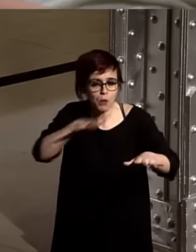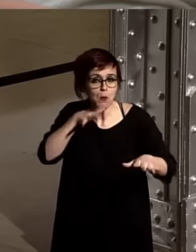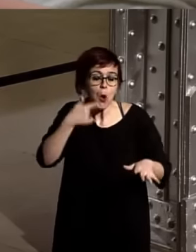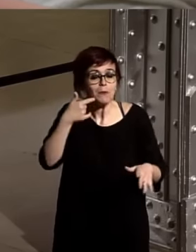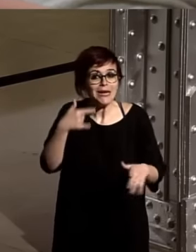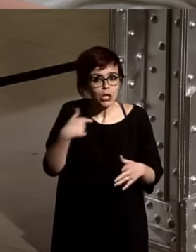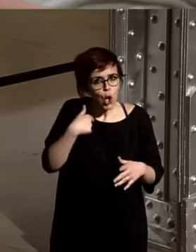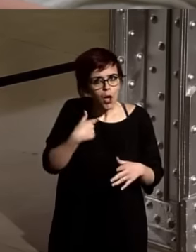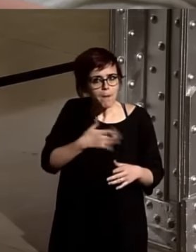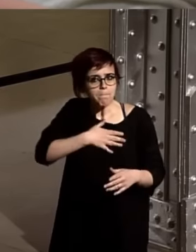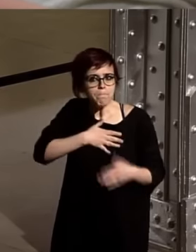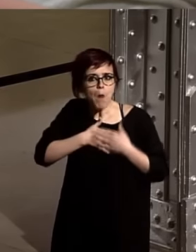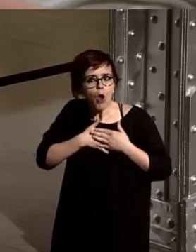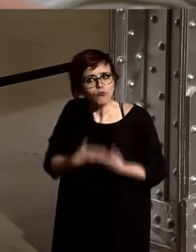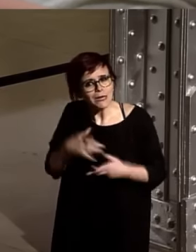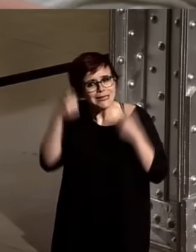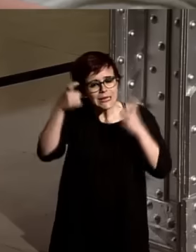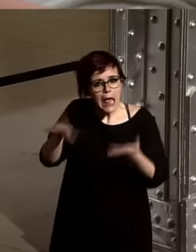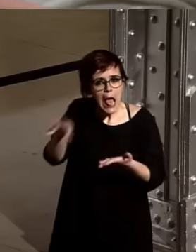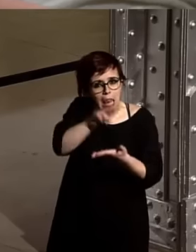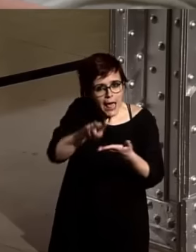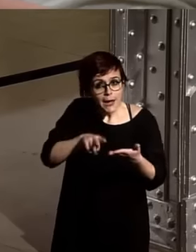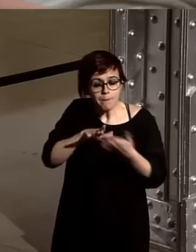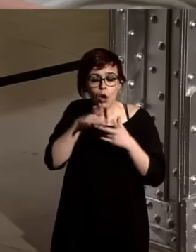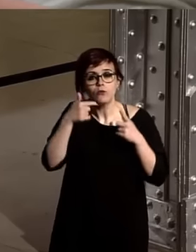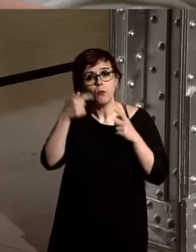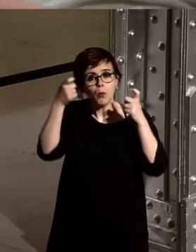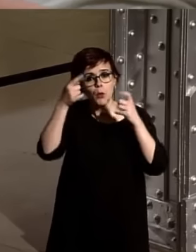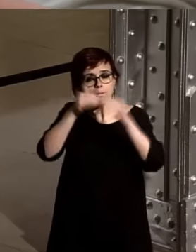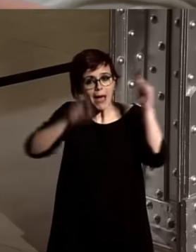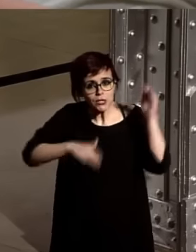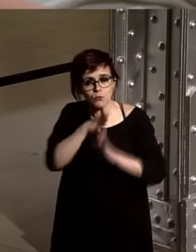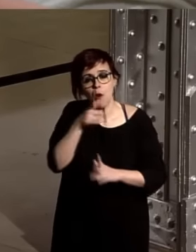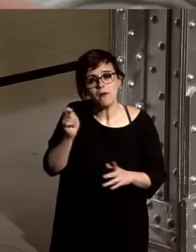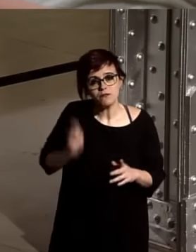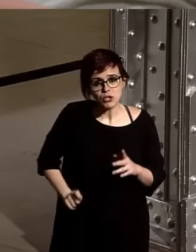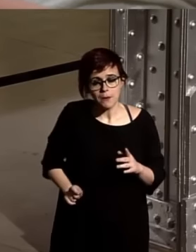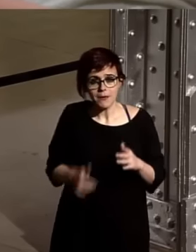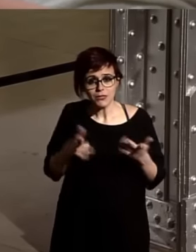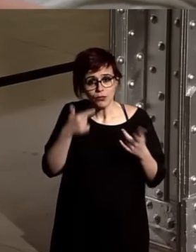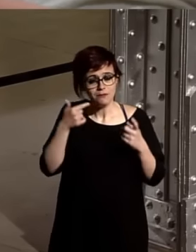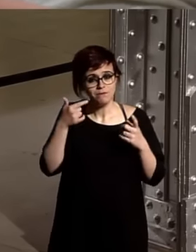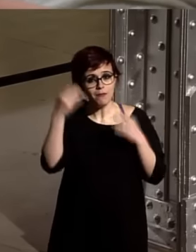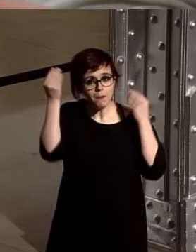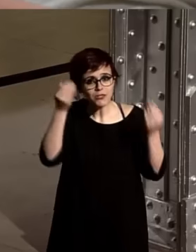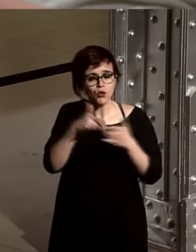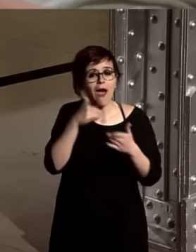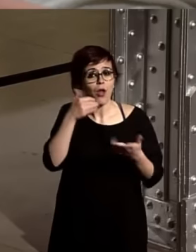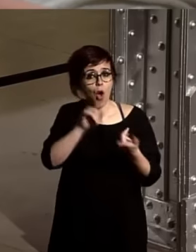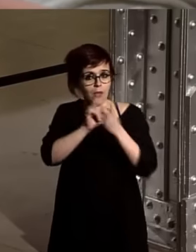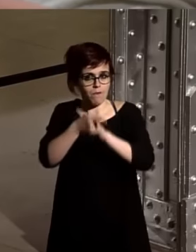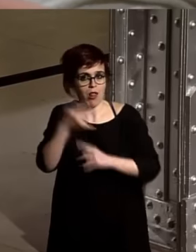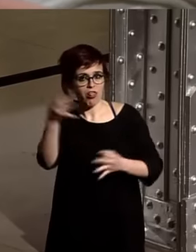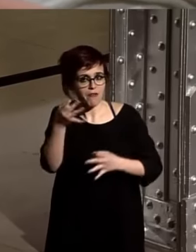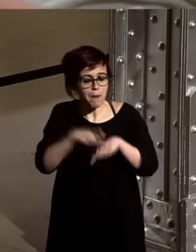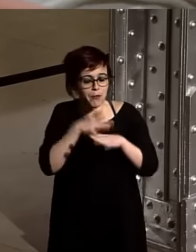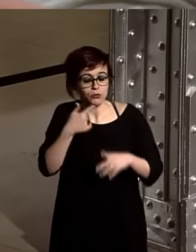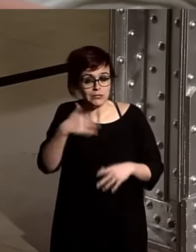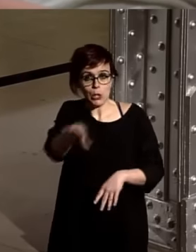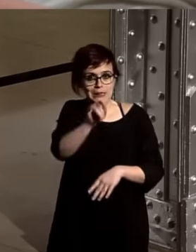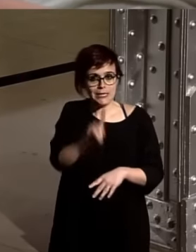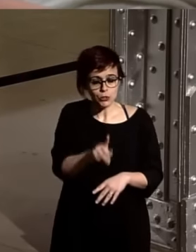explican de una forma menos eh ría menos profesional y sinceramente creo que algo hay que cambiar no